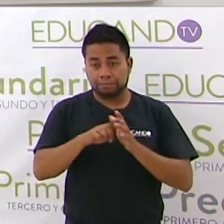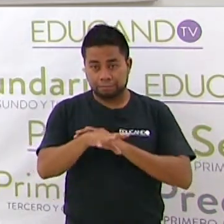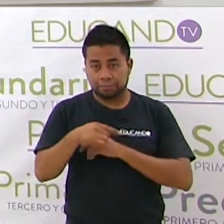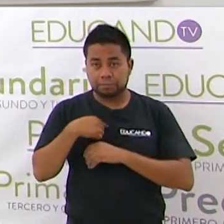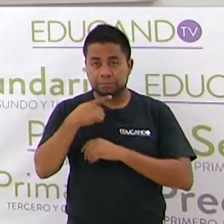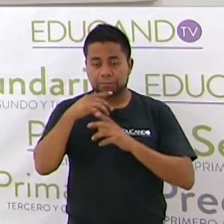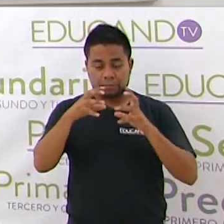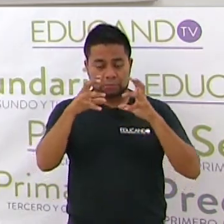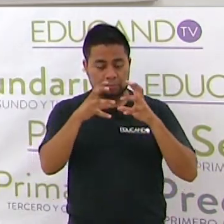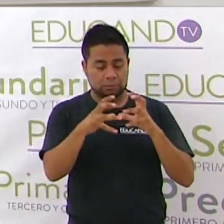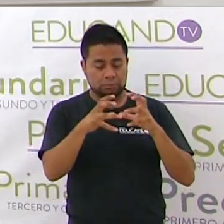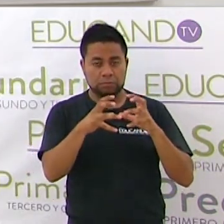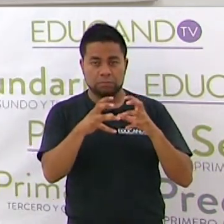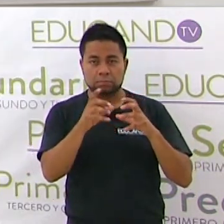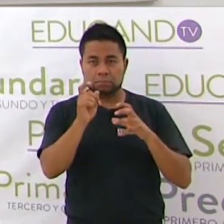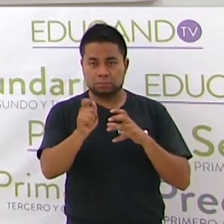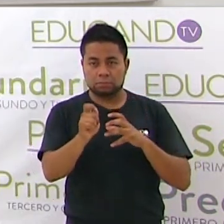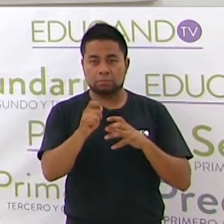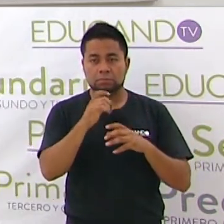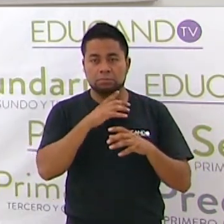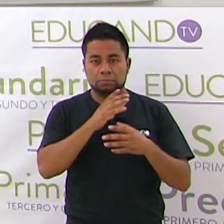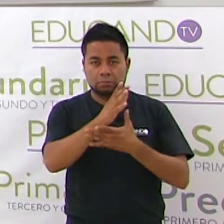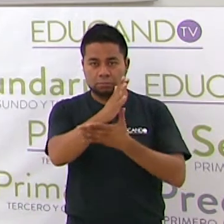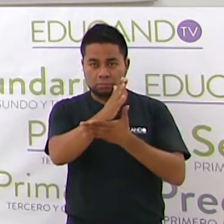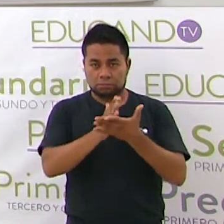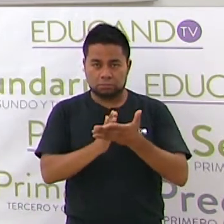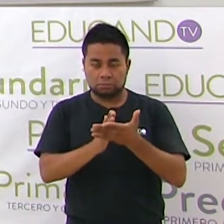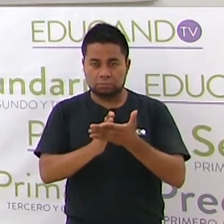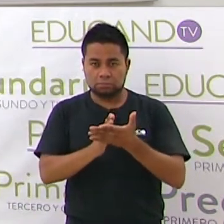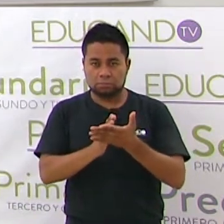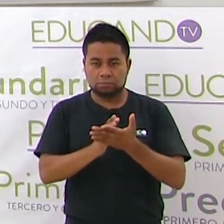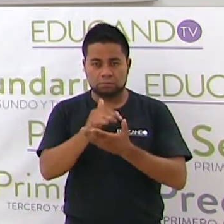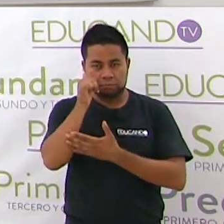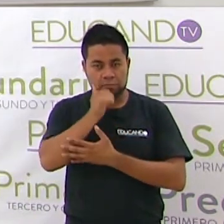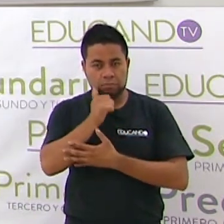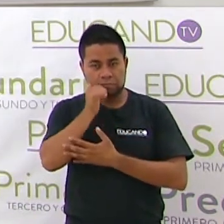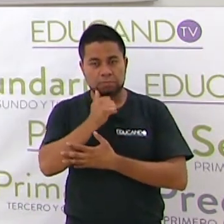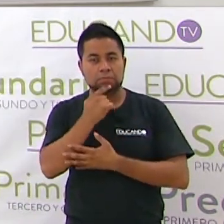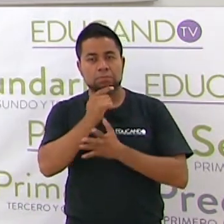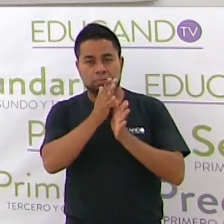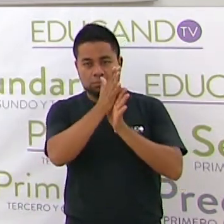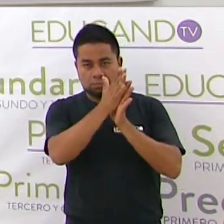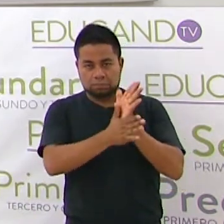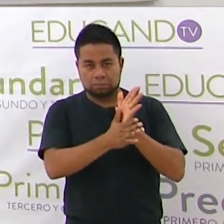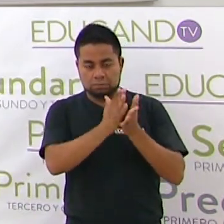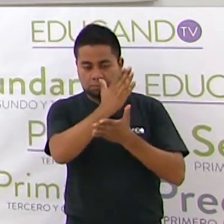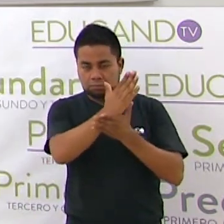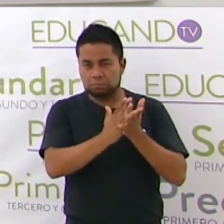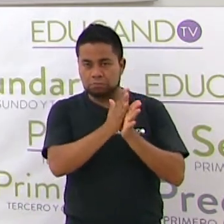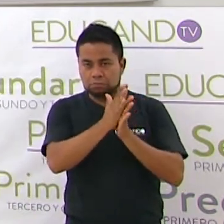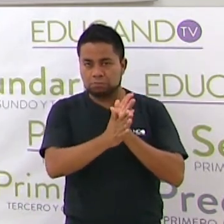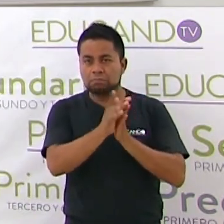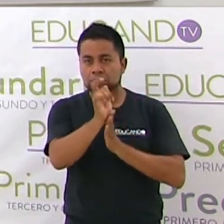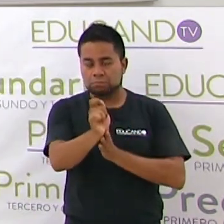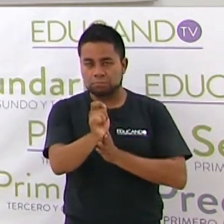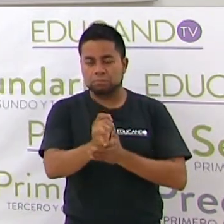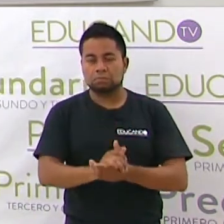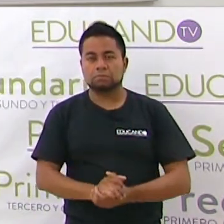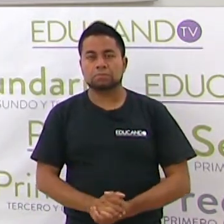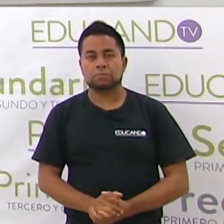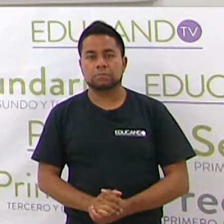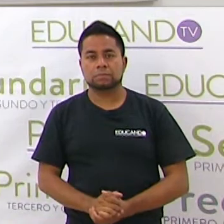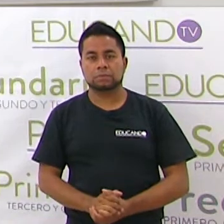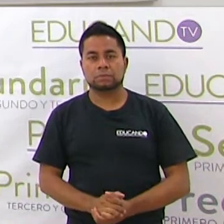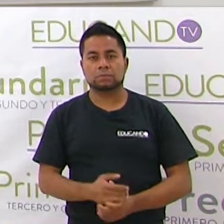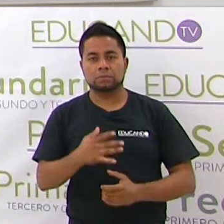esfera, pues por supuesto que tiene a la mitad, siempre vamos a recordar esa parte, a la mitad, partida a la mitad, va a tener